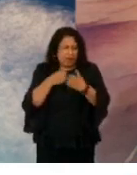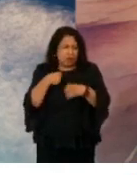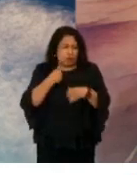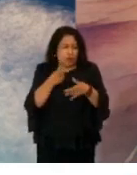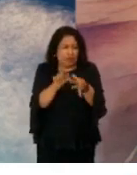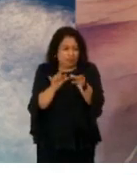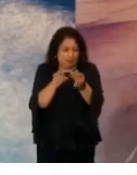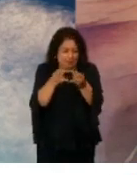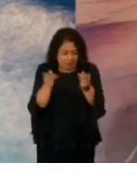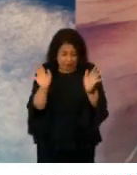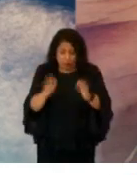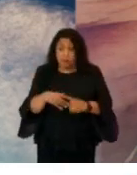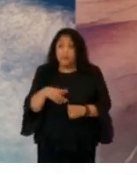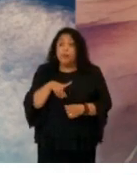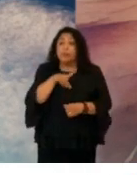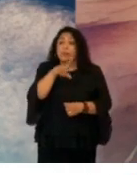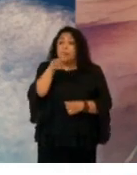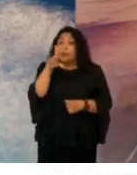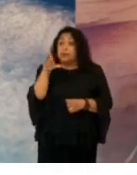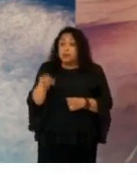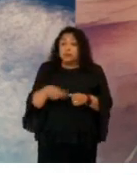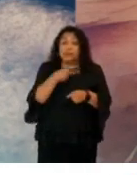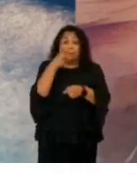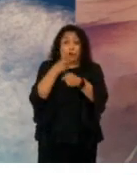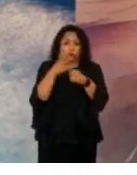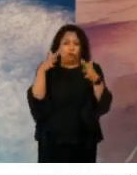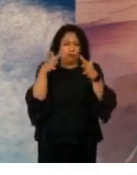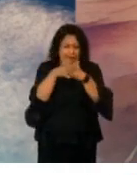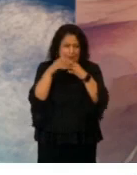Pero después de la Segunda Guerra Mundial,